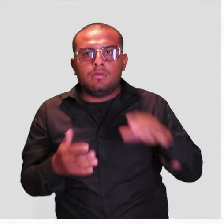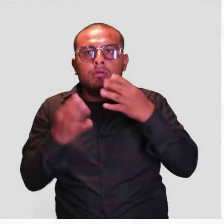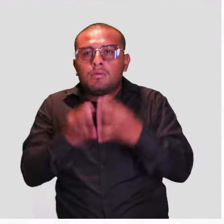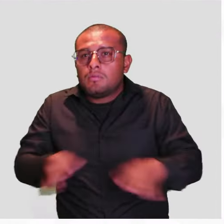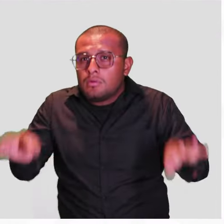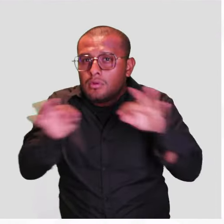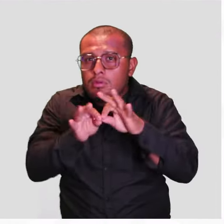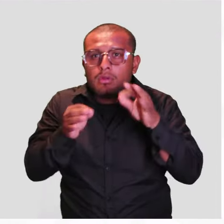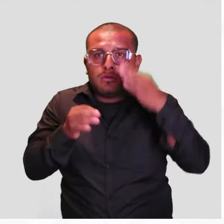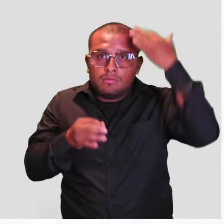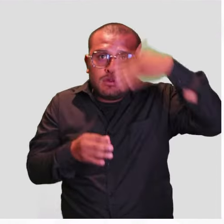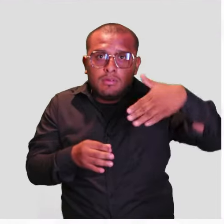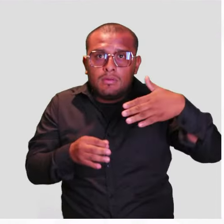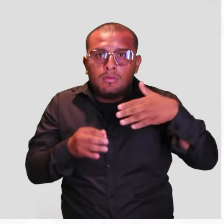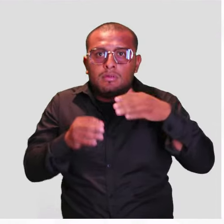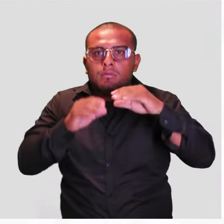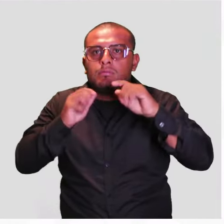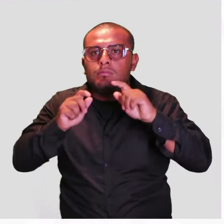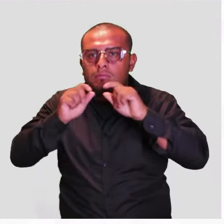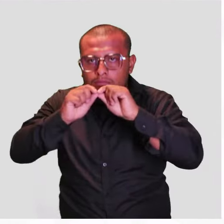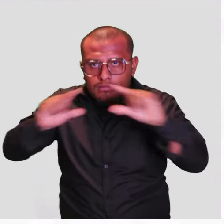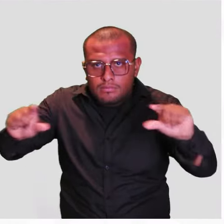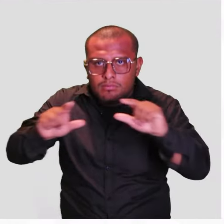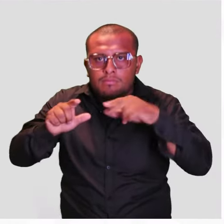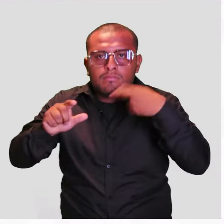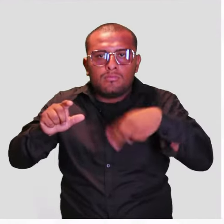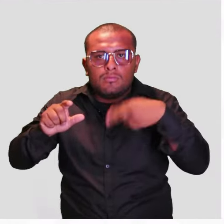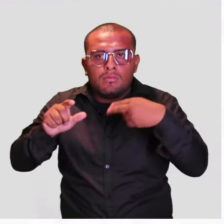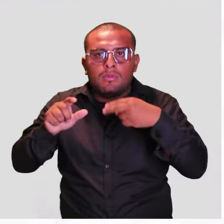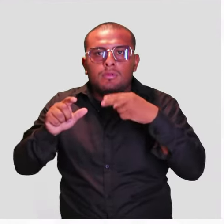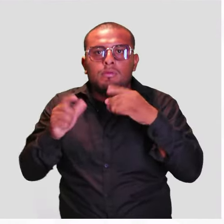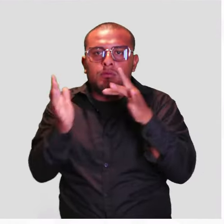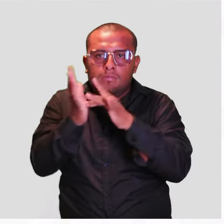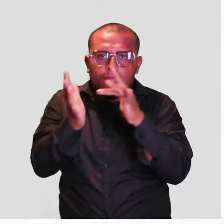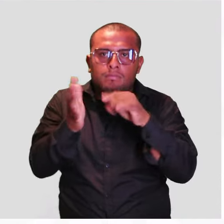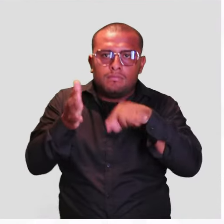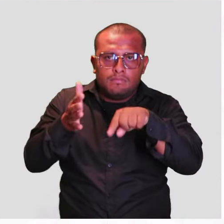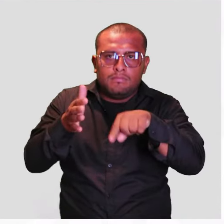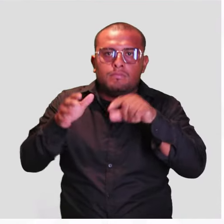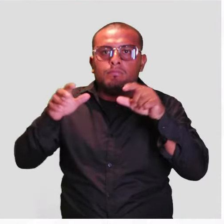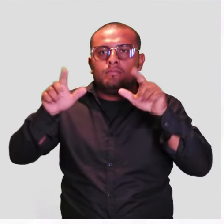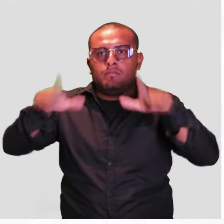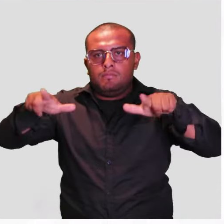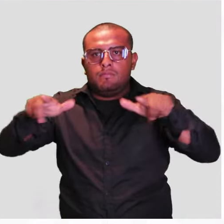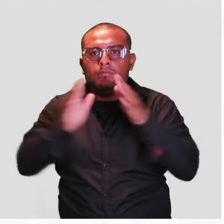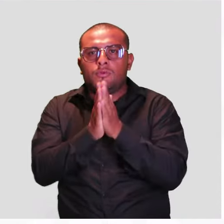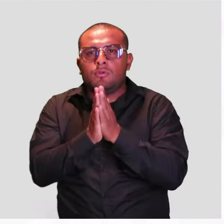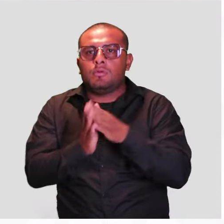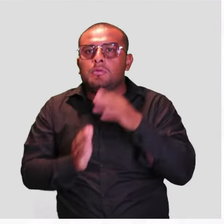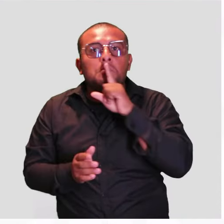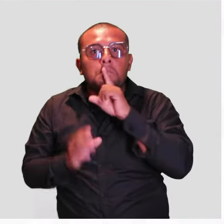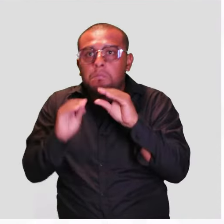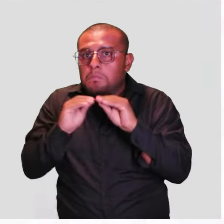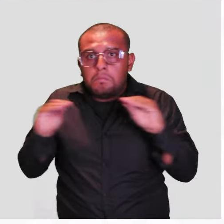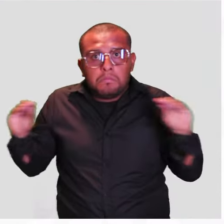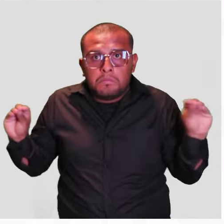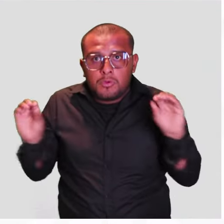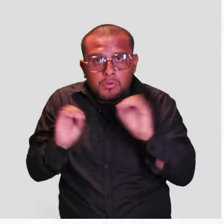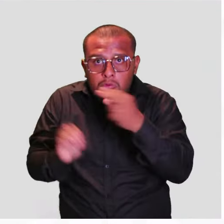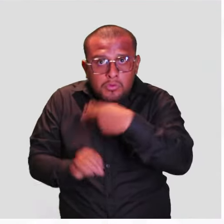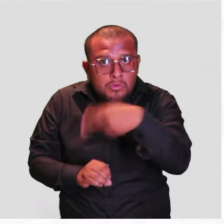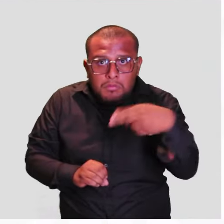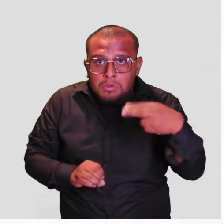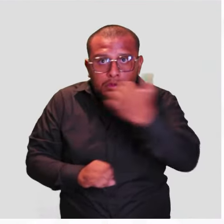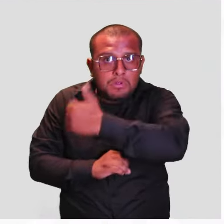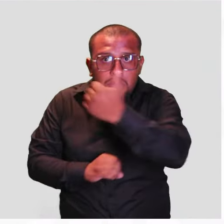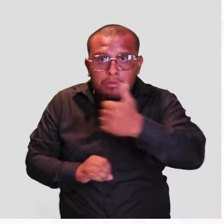el registro en este chat publicado en la plataforma de esta videoconferencia. En caso de que no lleguen a registrarse,